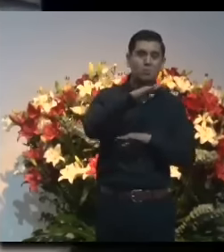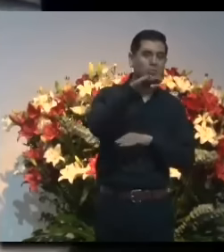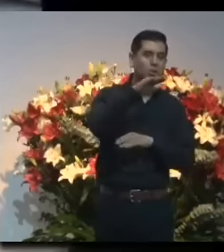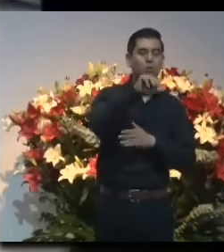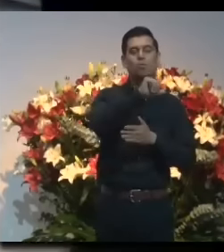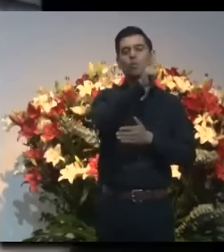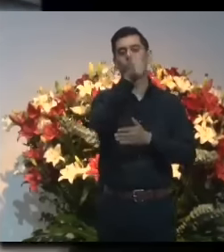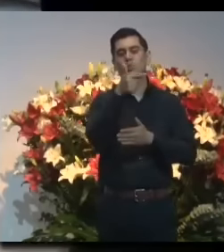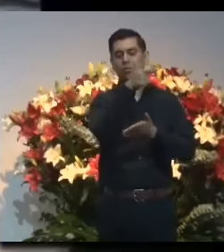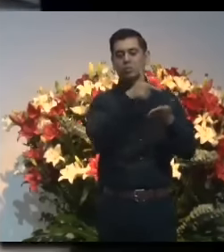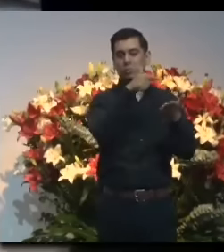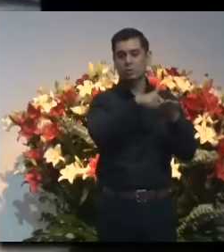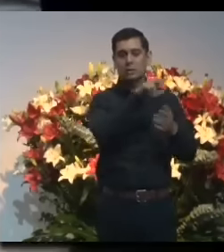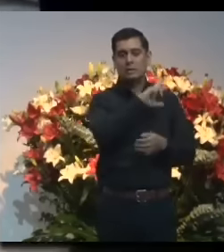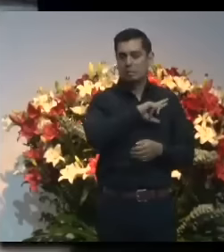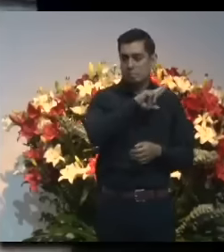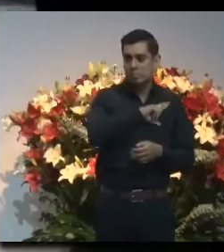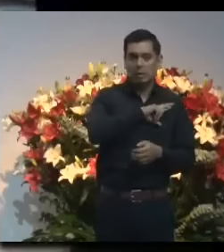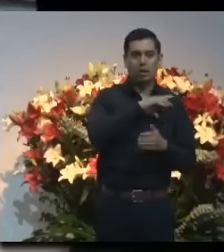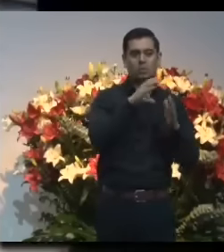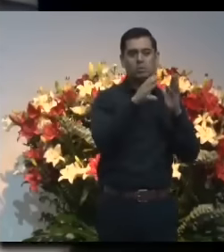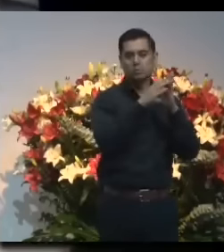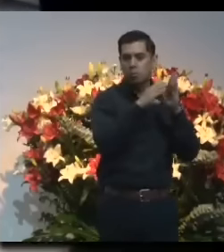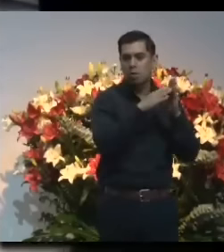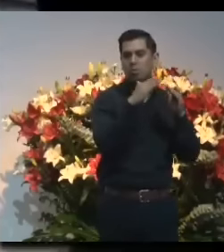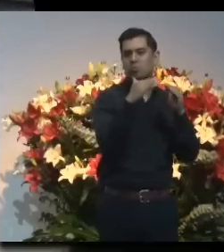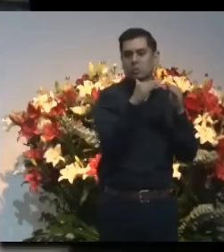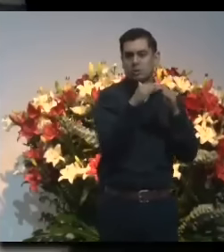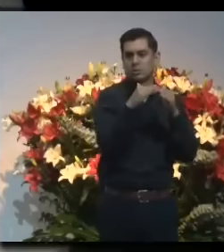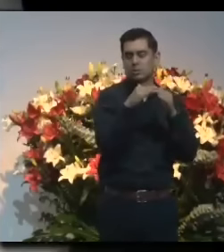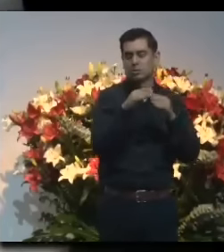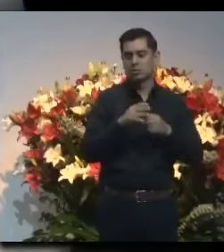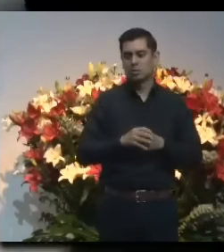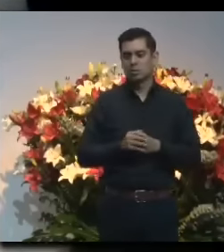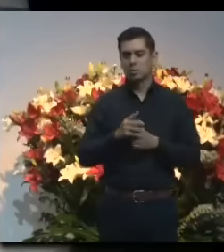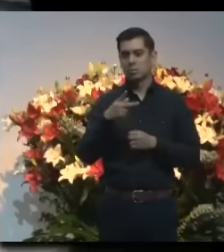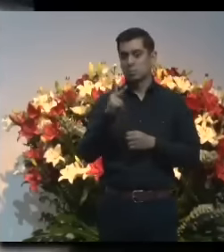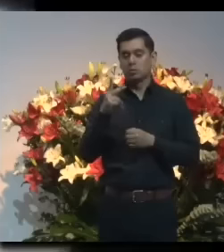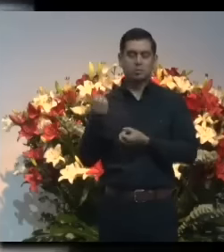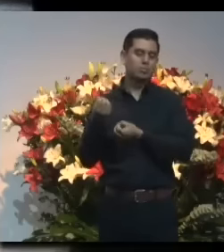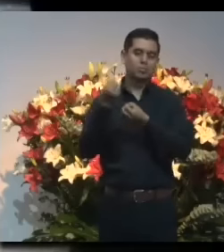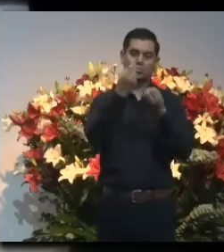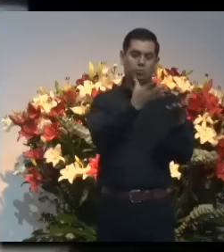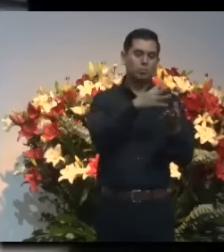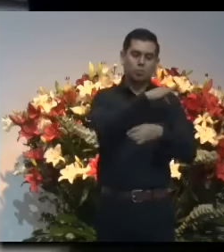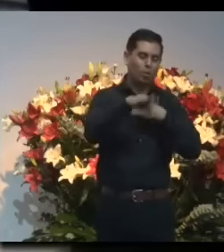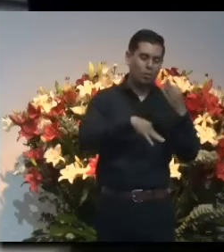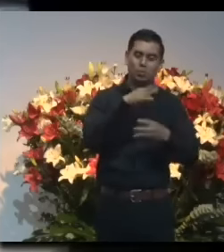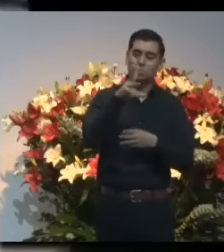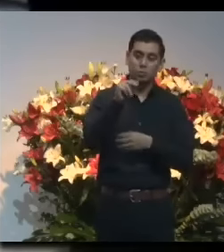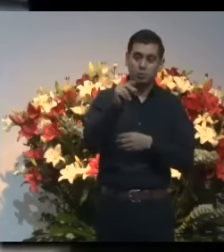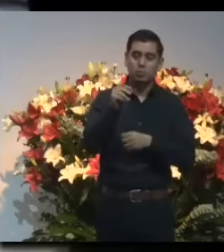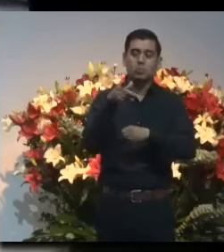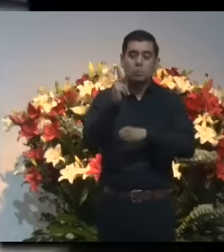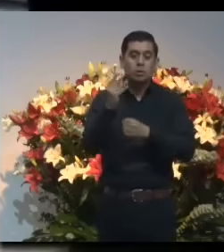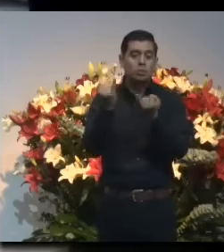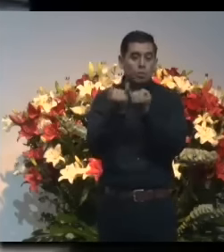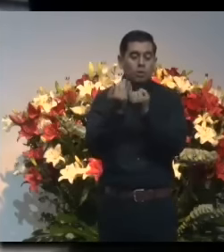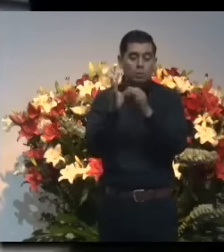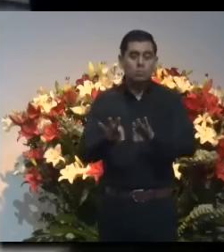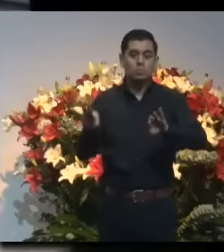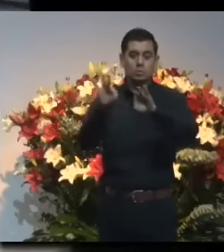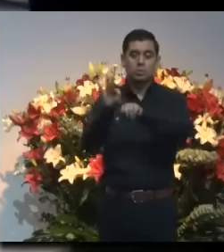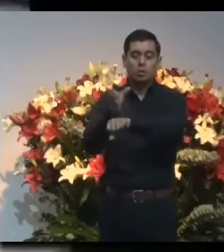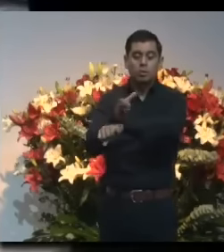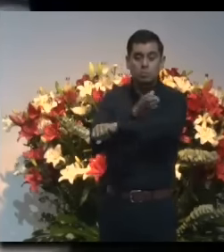espacio donde vivan, puedan tener lo indispensable, no digo que eso les va a dar, acompañarlas con un trabajo, con una posibilidad